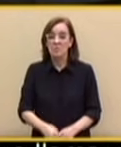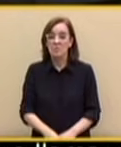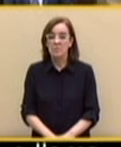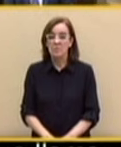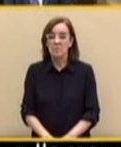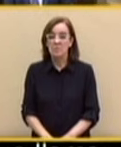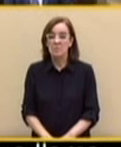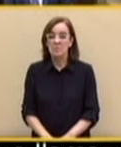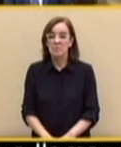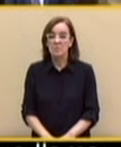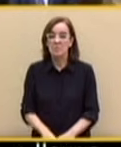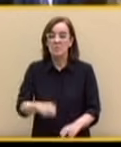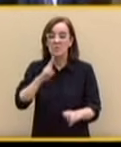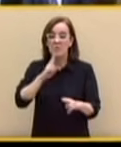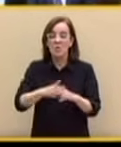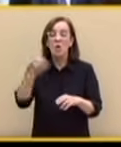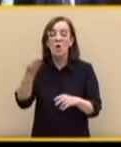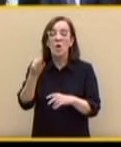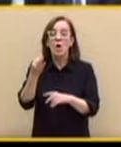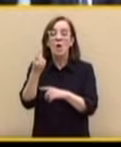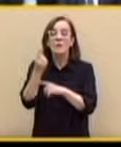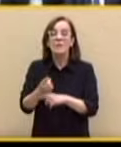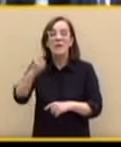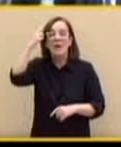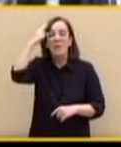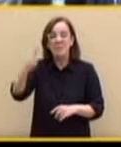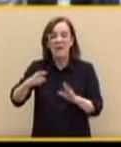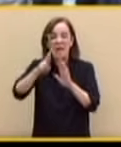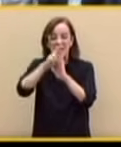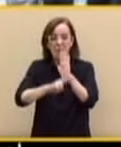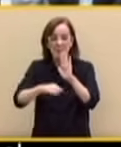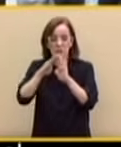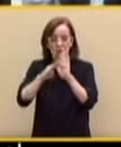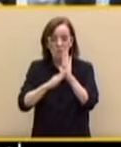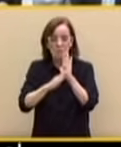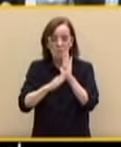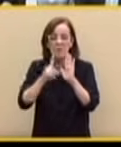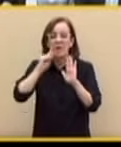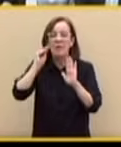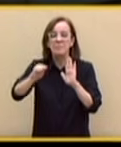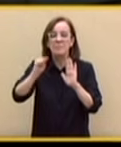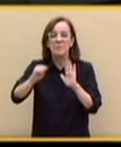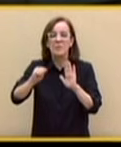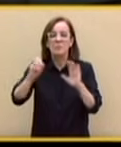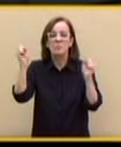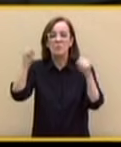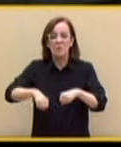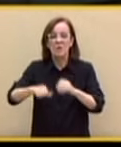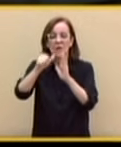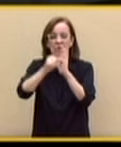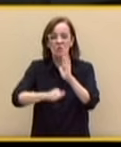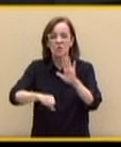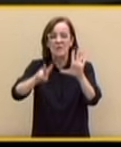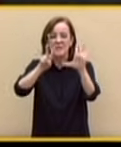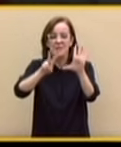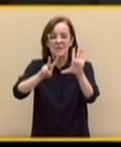Señorías, les recuerdo la obligación de respetar el reglamento. Le pregunto, conforme al artículo 71, al